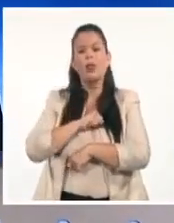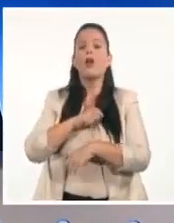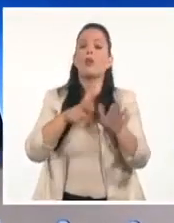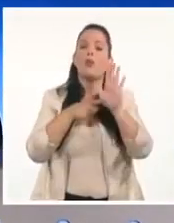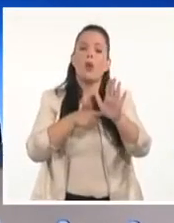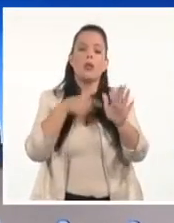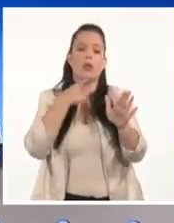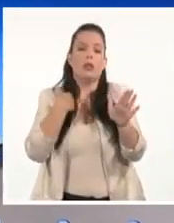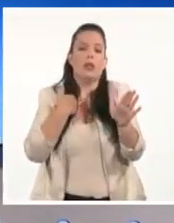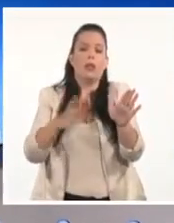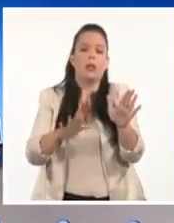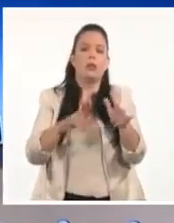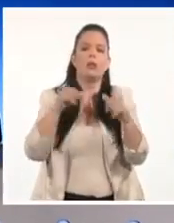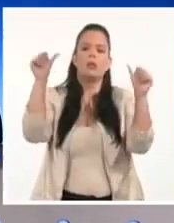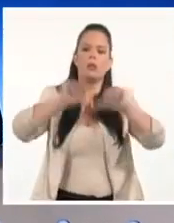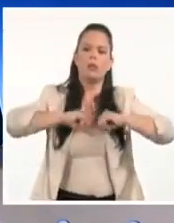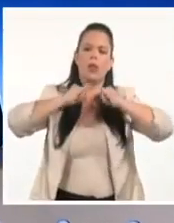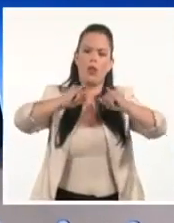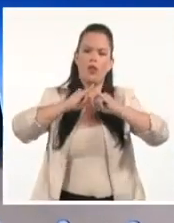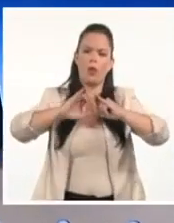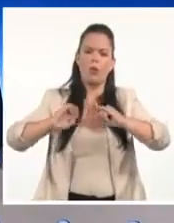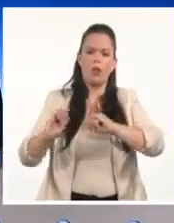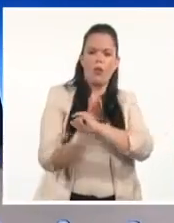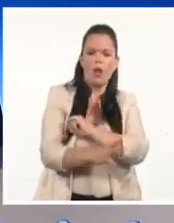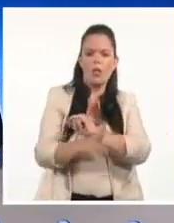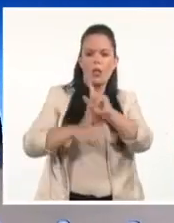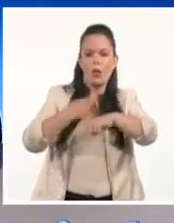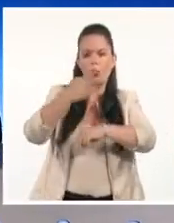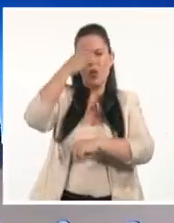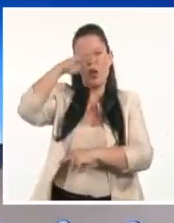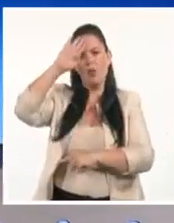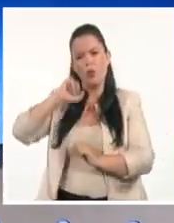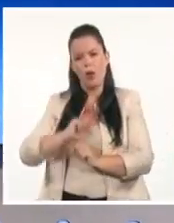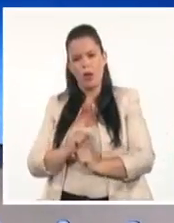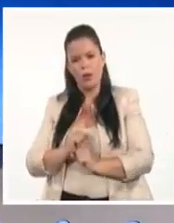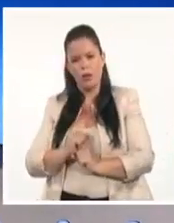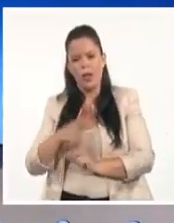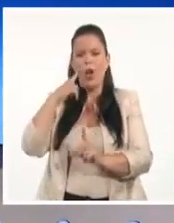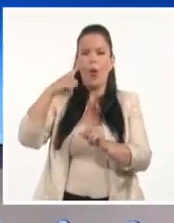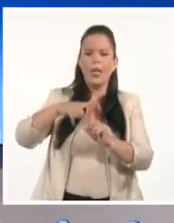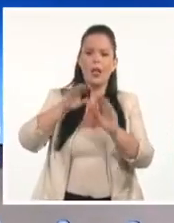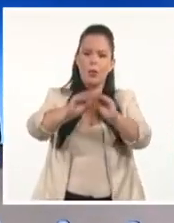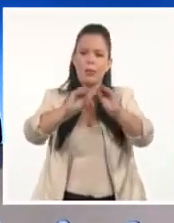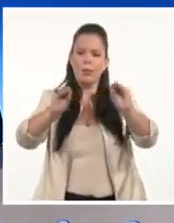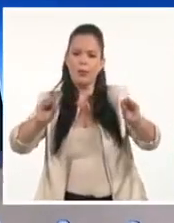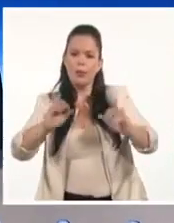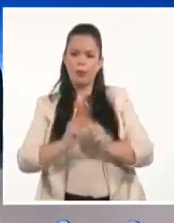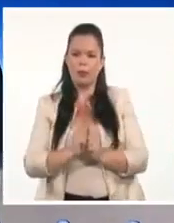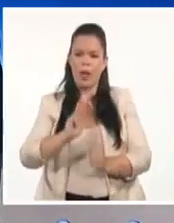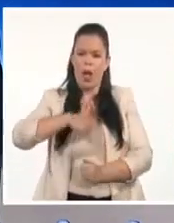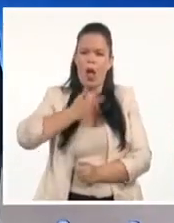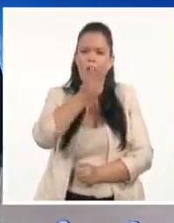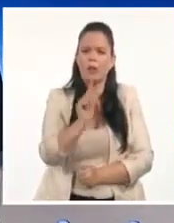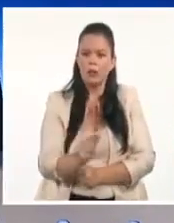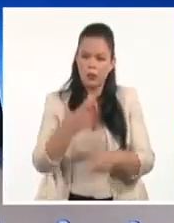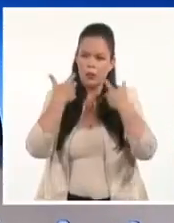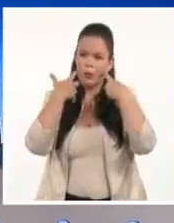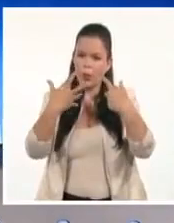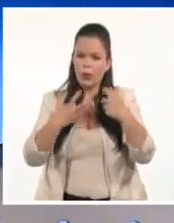de desinformación sobre Cuba para que se sumen intelectuales, artistas, influencers y ganar esta, que es